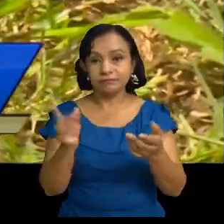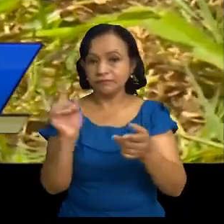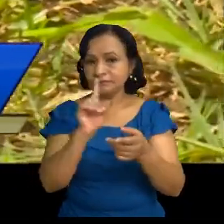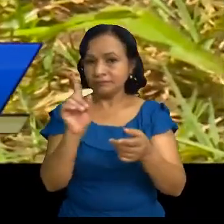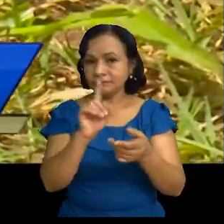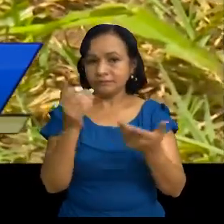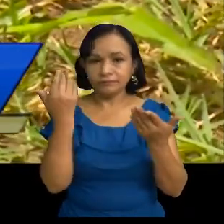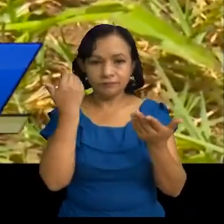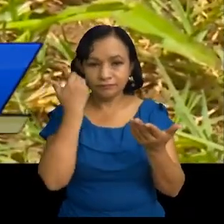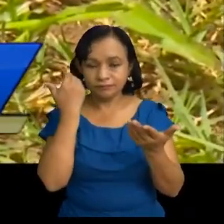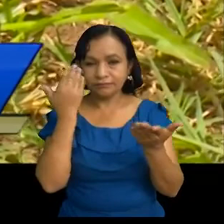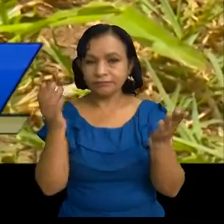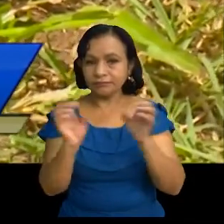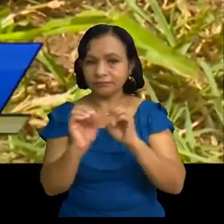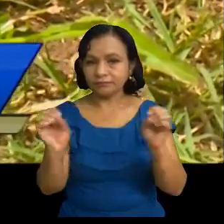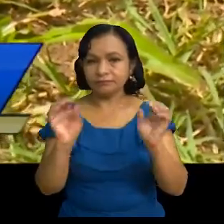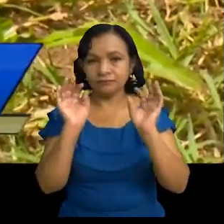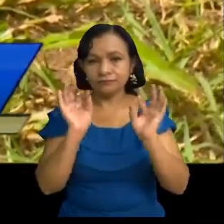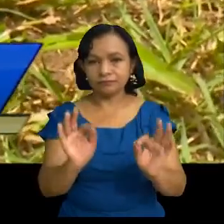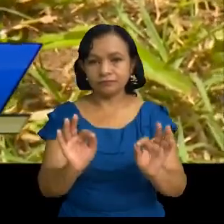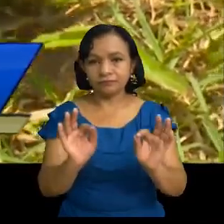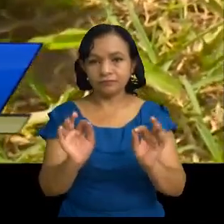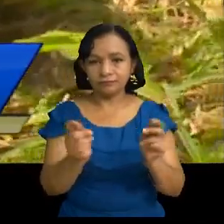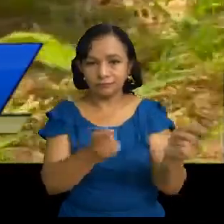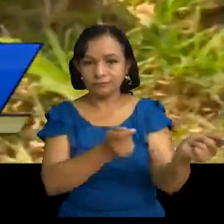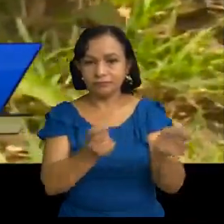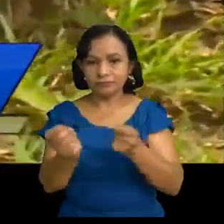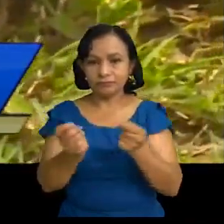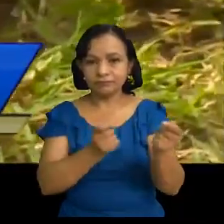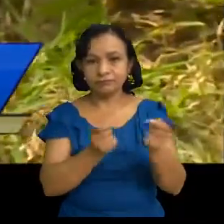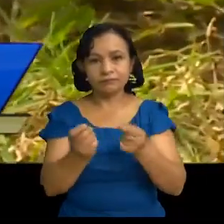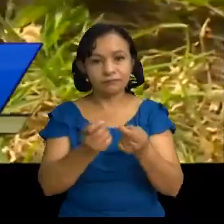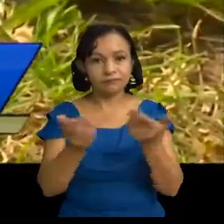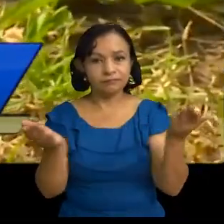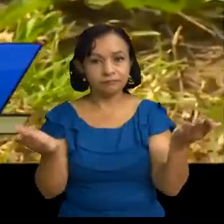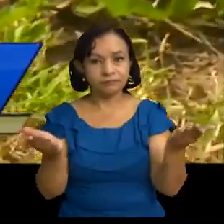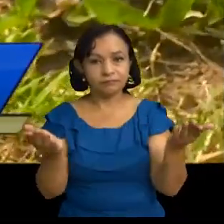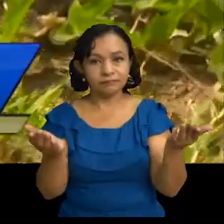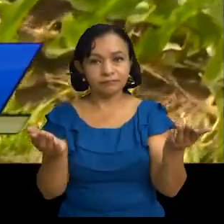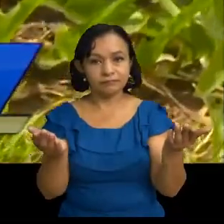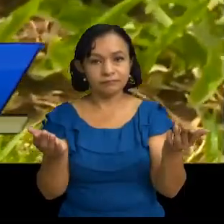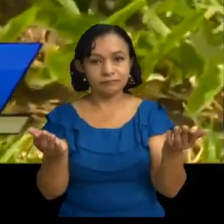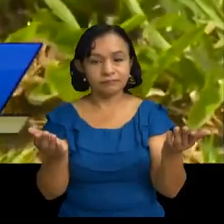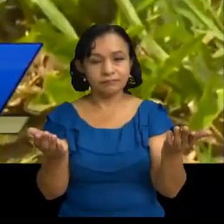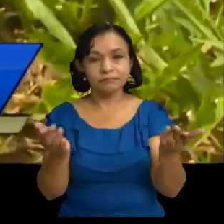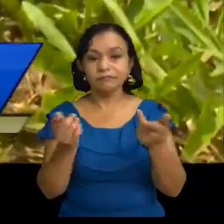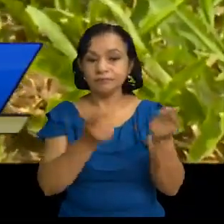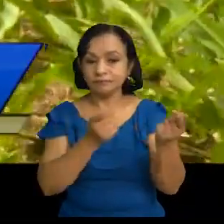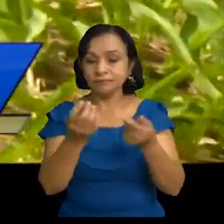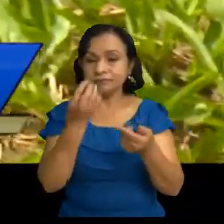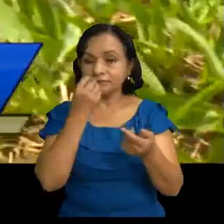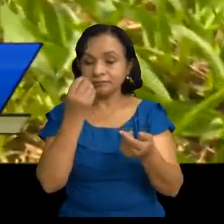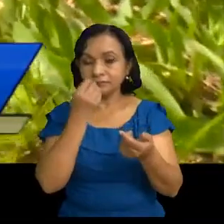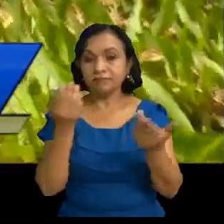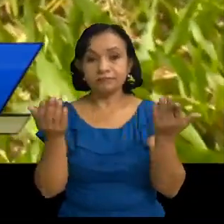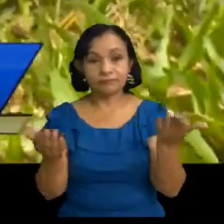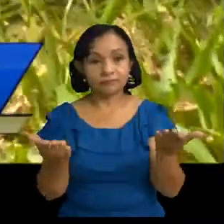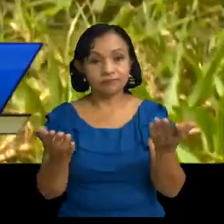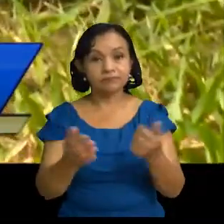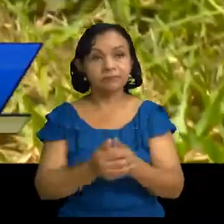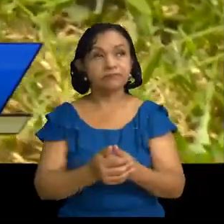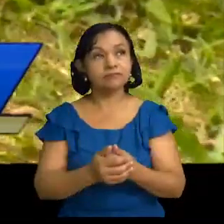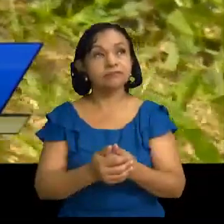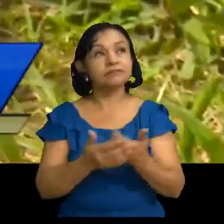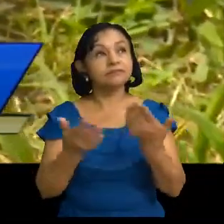va a tener ese parásito porque tiene su manejo en encierro y su control de alimento también ya